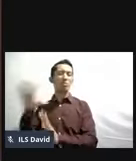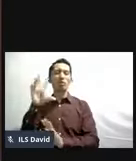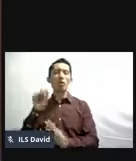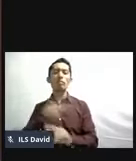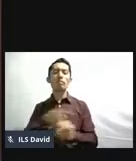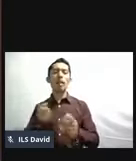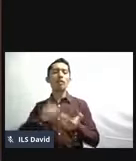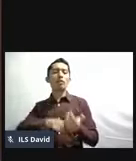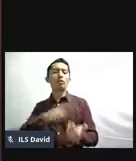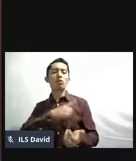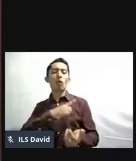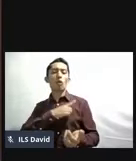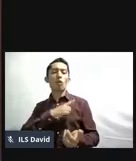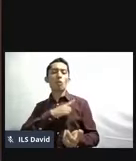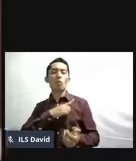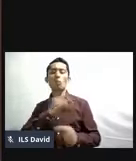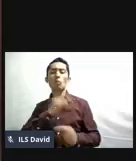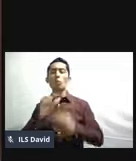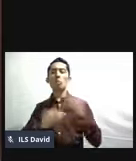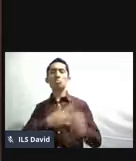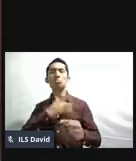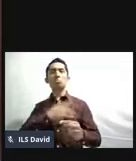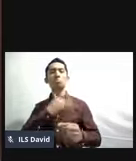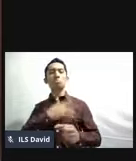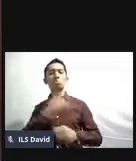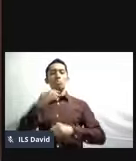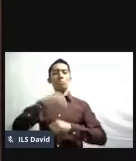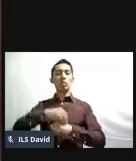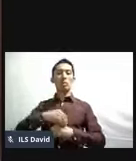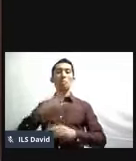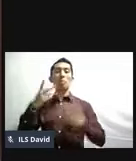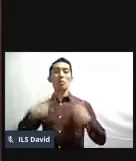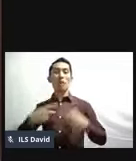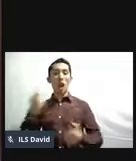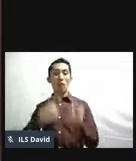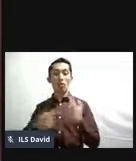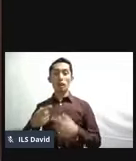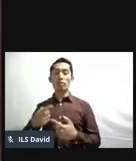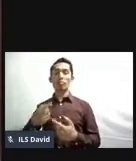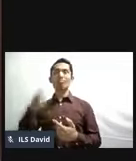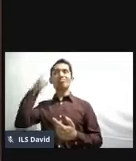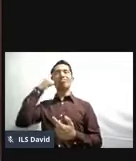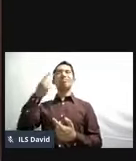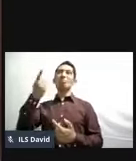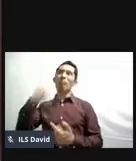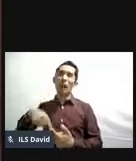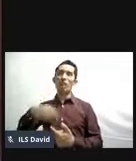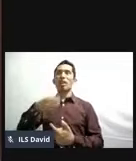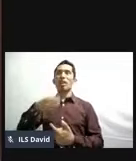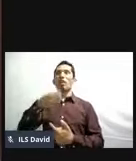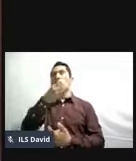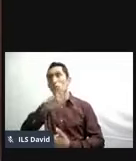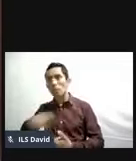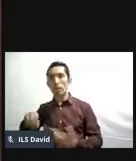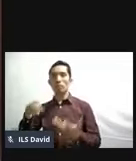que hacen las cosas por obligación o por que tienen